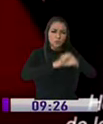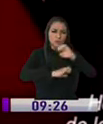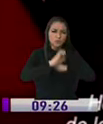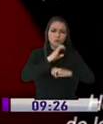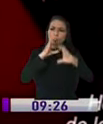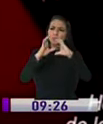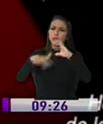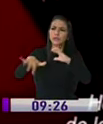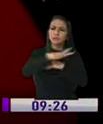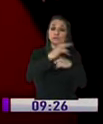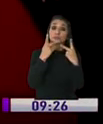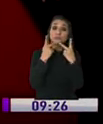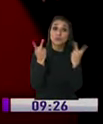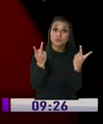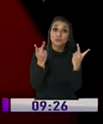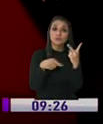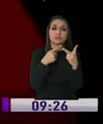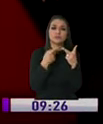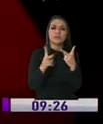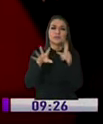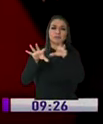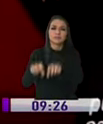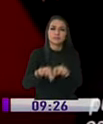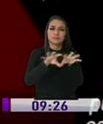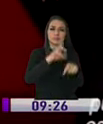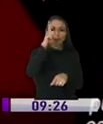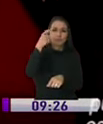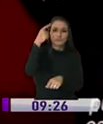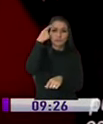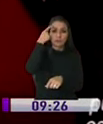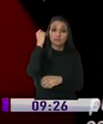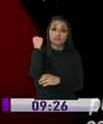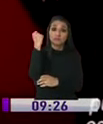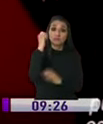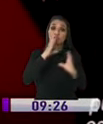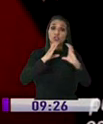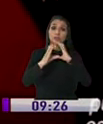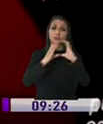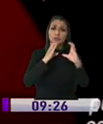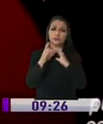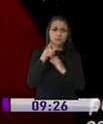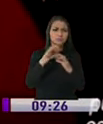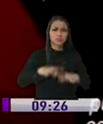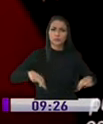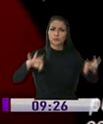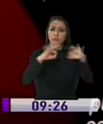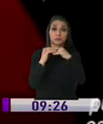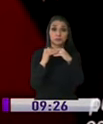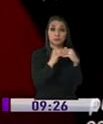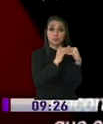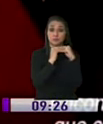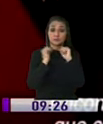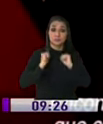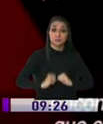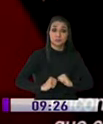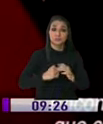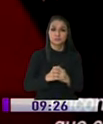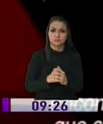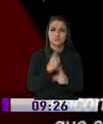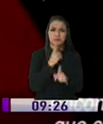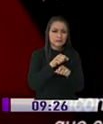de comunicación públicos y de los medios incautados, pues el derecho a la comunicación es piedra angular de la democracia.